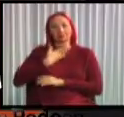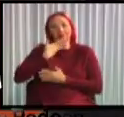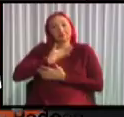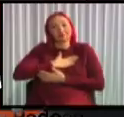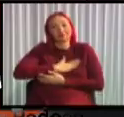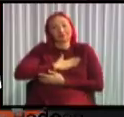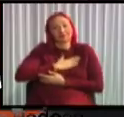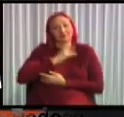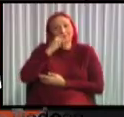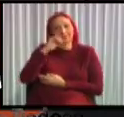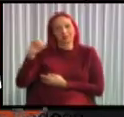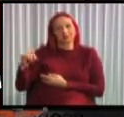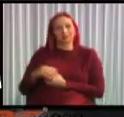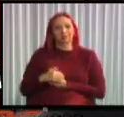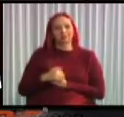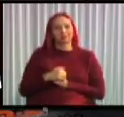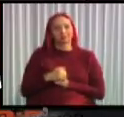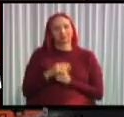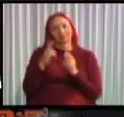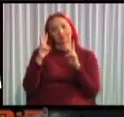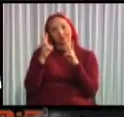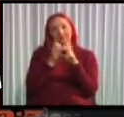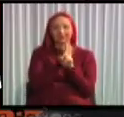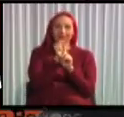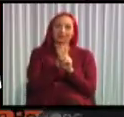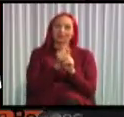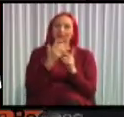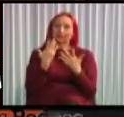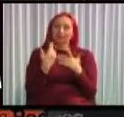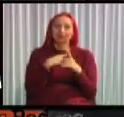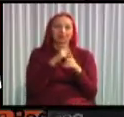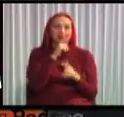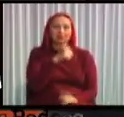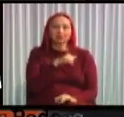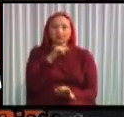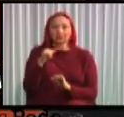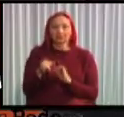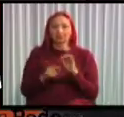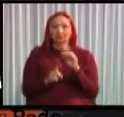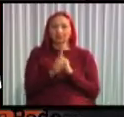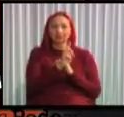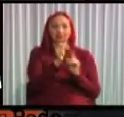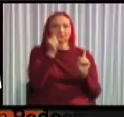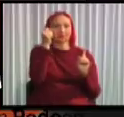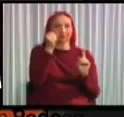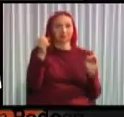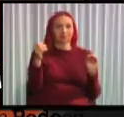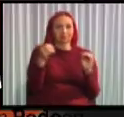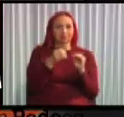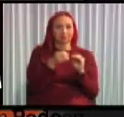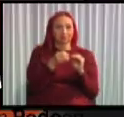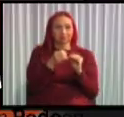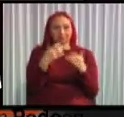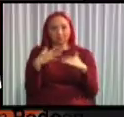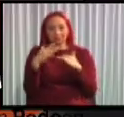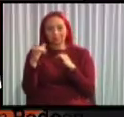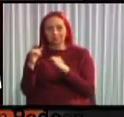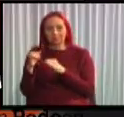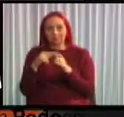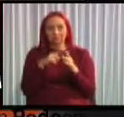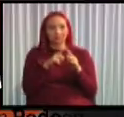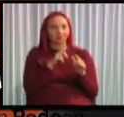lamentablemente a los niños... La violencia. Es la violencia. O sea, el que no puñete, el que no mate más en los juegos,